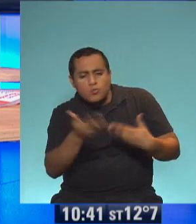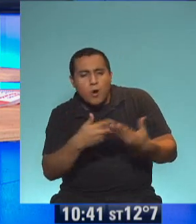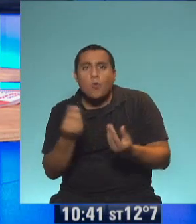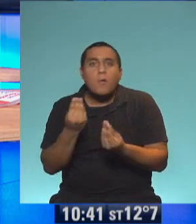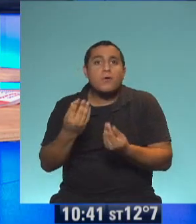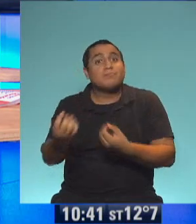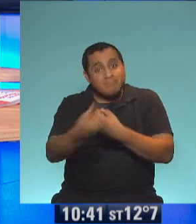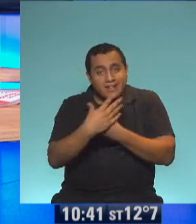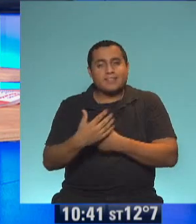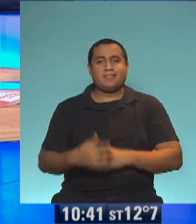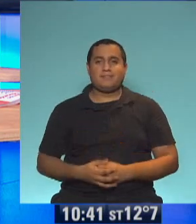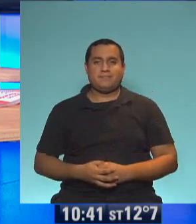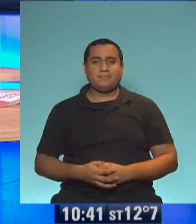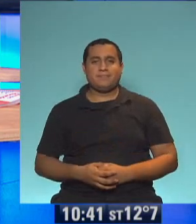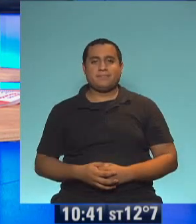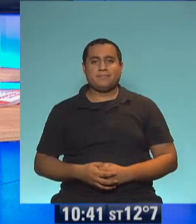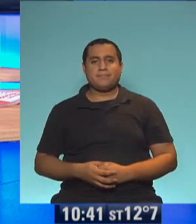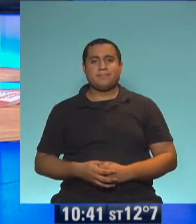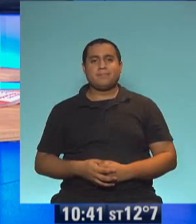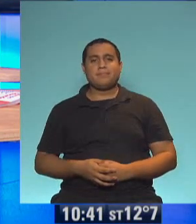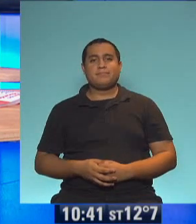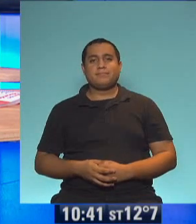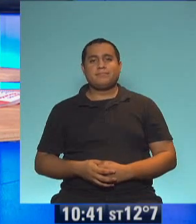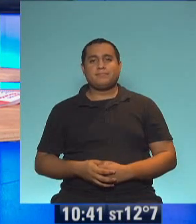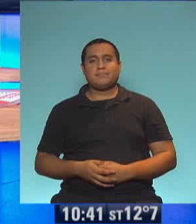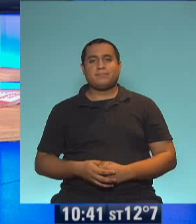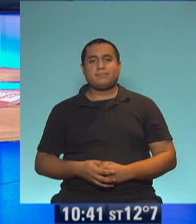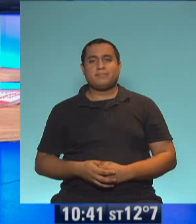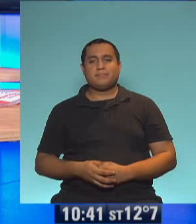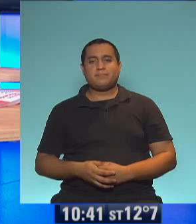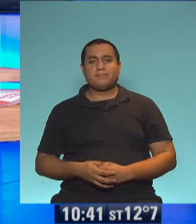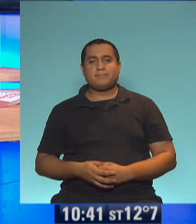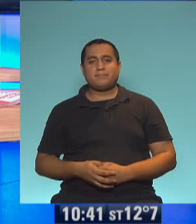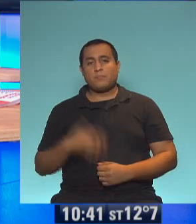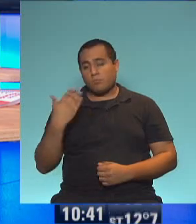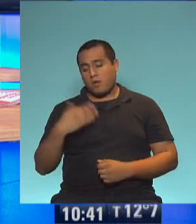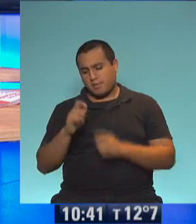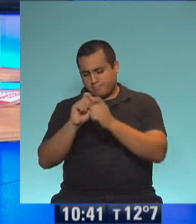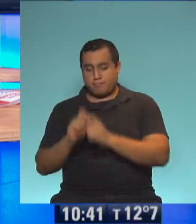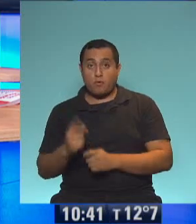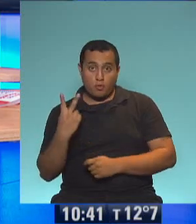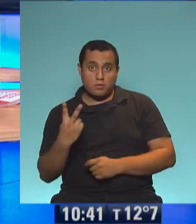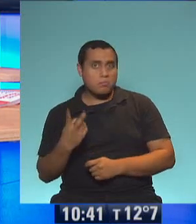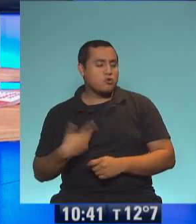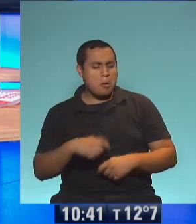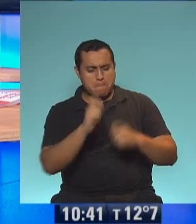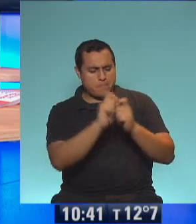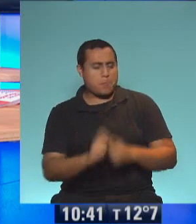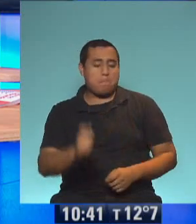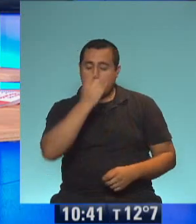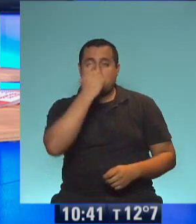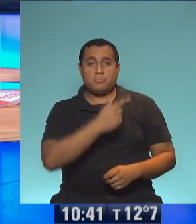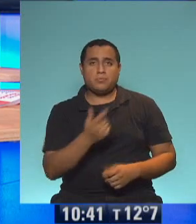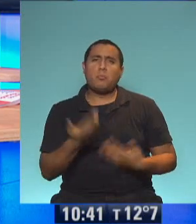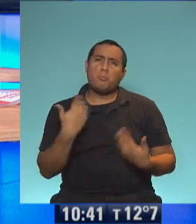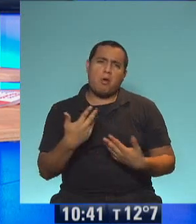está. Yo creo que acá estoy, hacer un cohete ¿eh? Espacial. ¿Puedo hacer dos, señor Mechi? Porque claro creo que termine sí. Muy pronto. Obvio, se